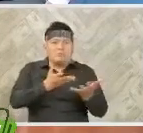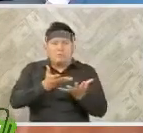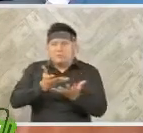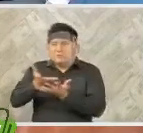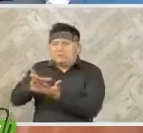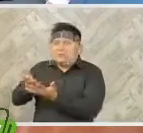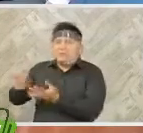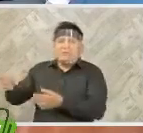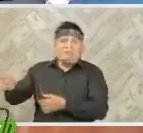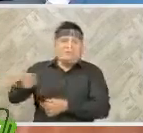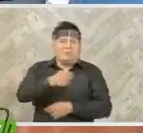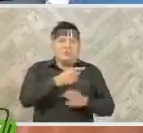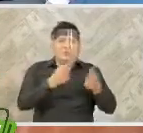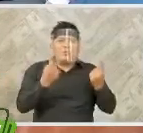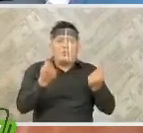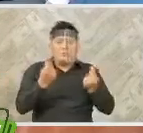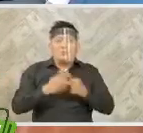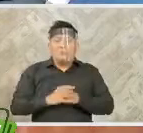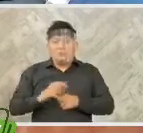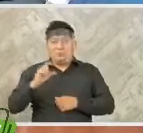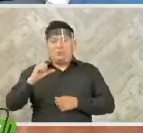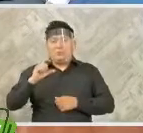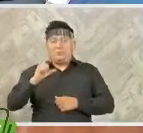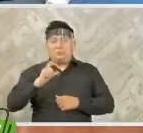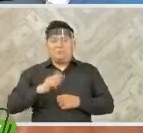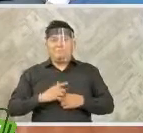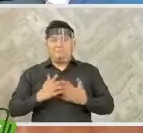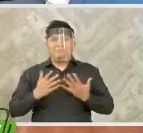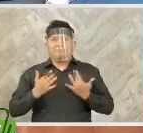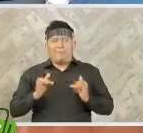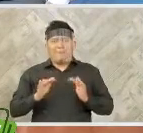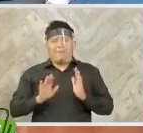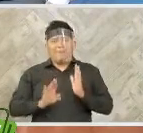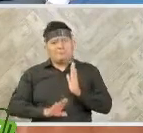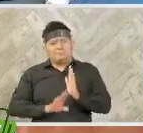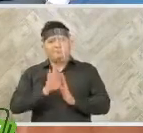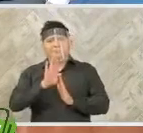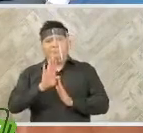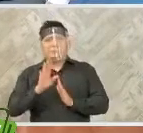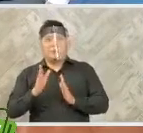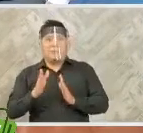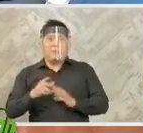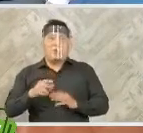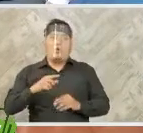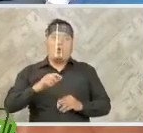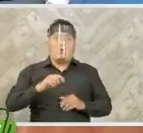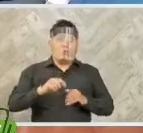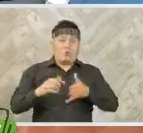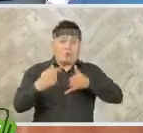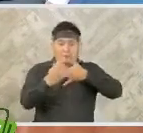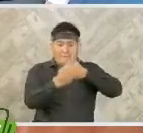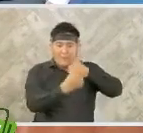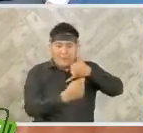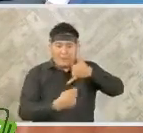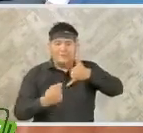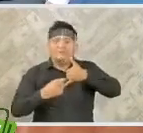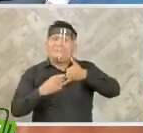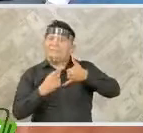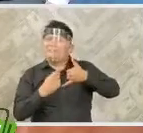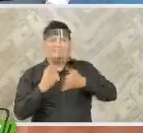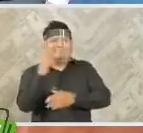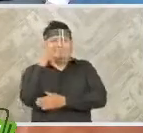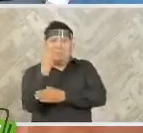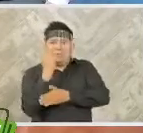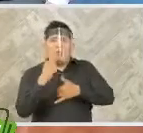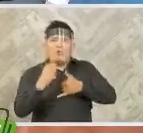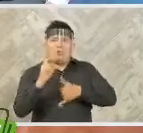sectores económicos permitió que Cúcuta tuviera una recuperación más rápida que otras ciudades. Podíamos entonces, en ese momento y